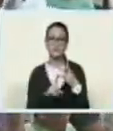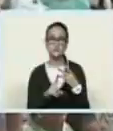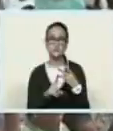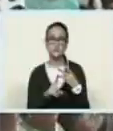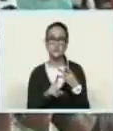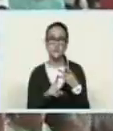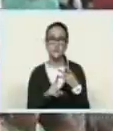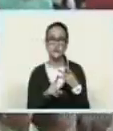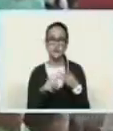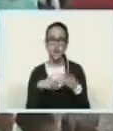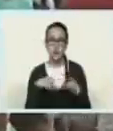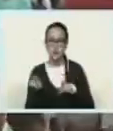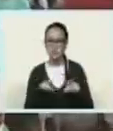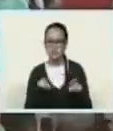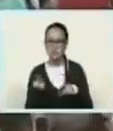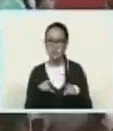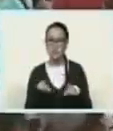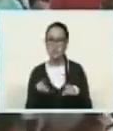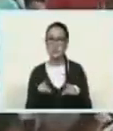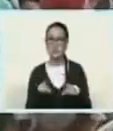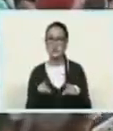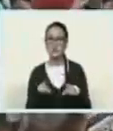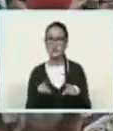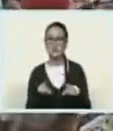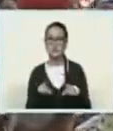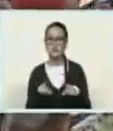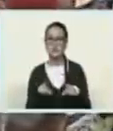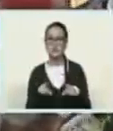quiero hacer una coordinación,